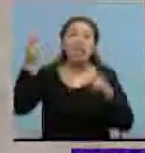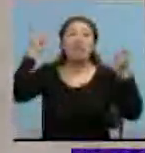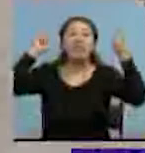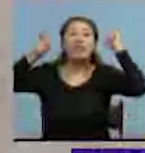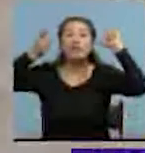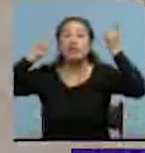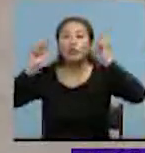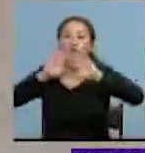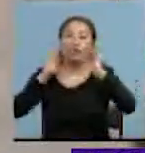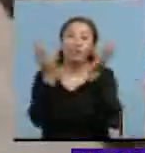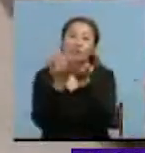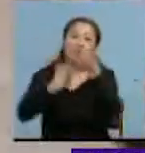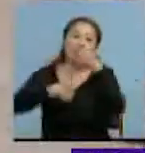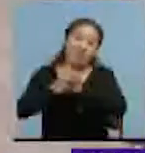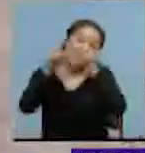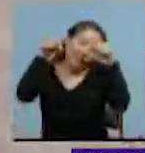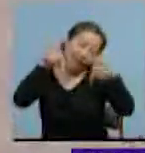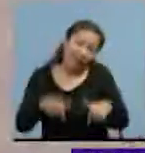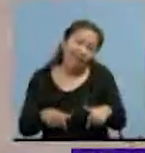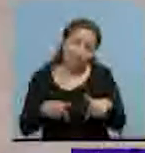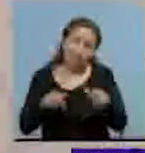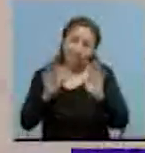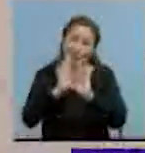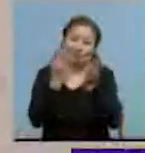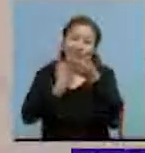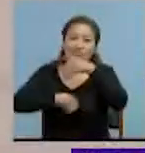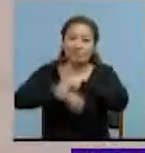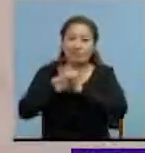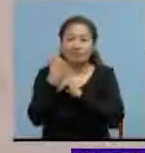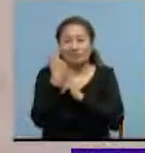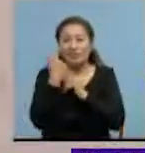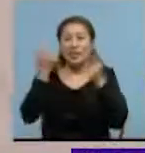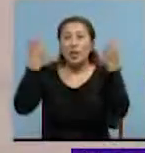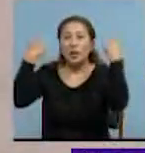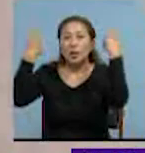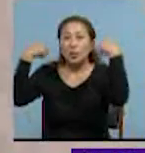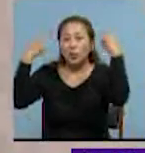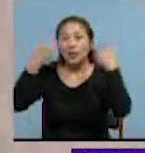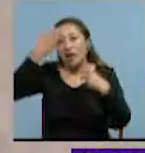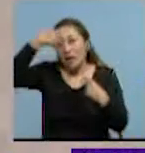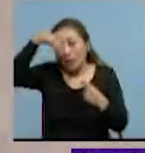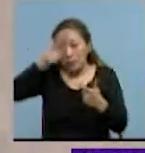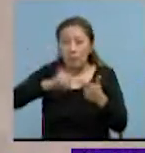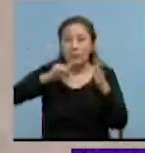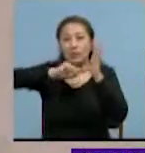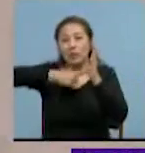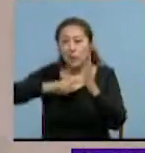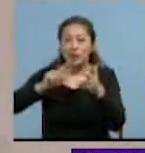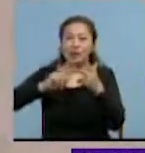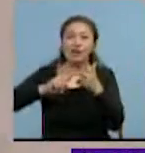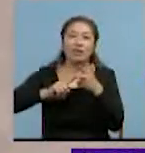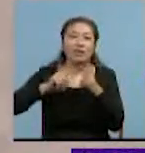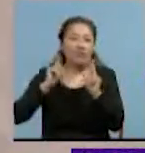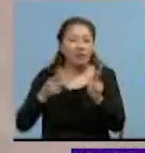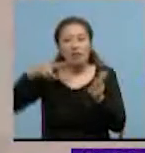del Mundial. Justamente les tocó el partido acá. Les tocó el partido acá, así que estoy viendo turistas de La Pampa, de Buenos Aires, de Berazategui,